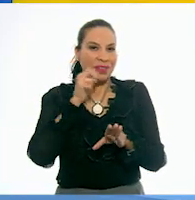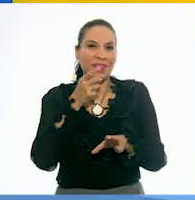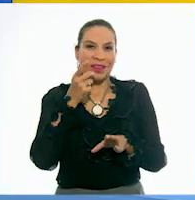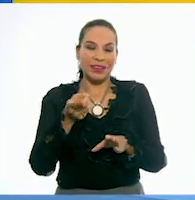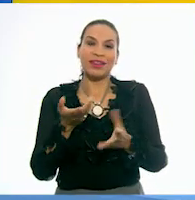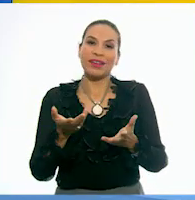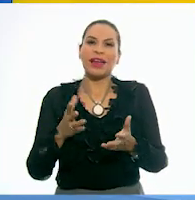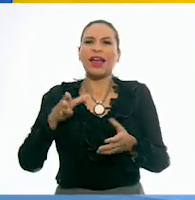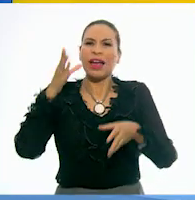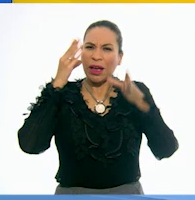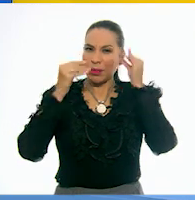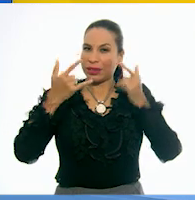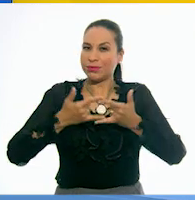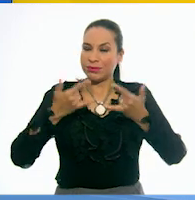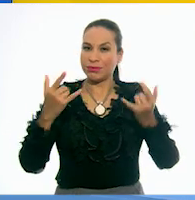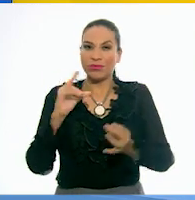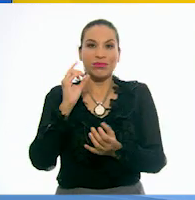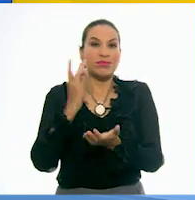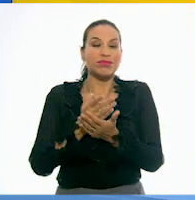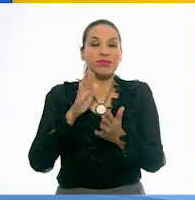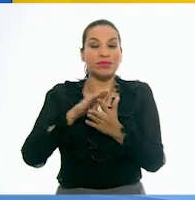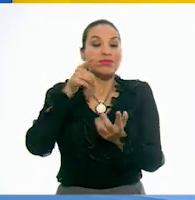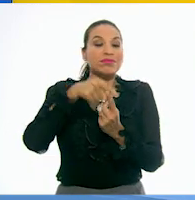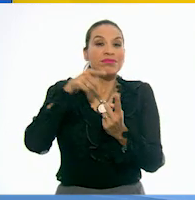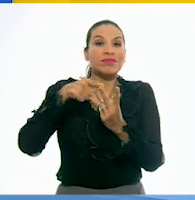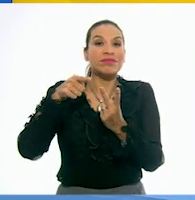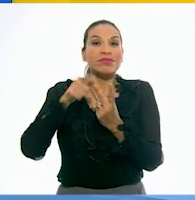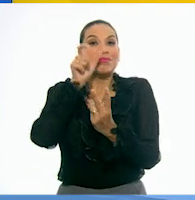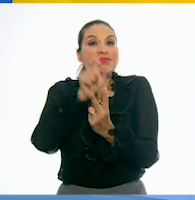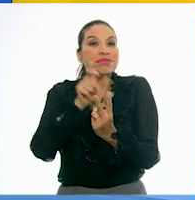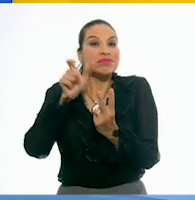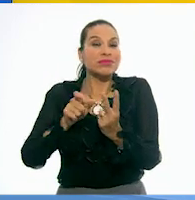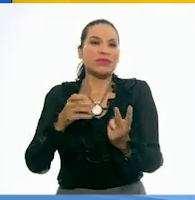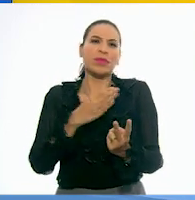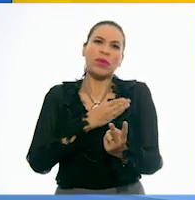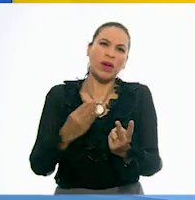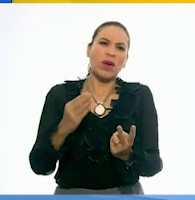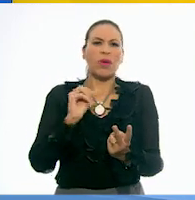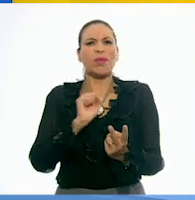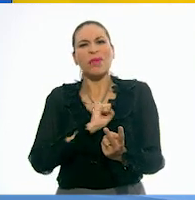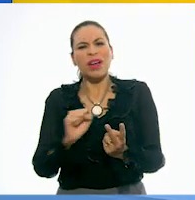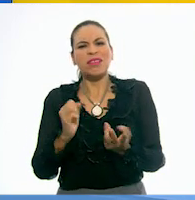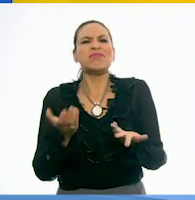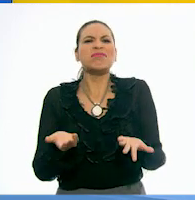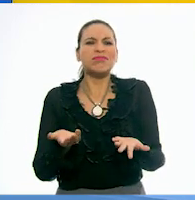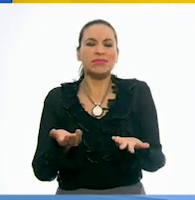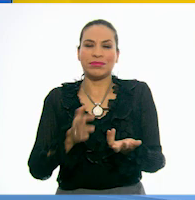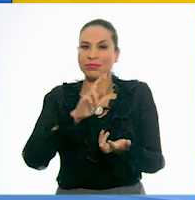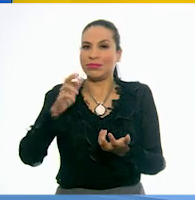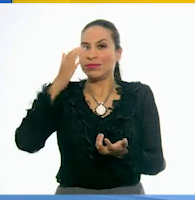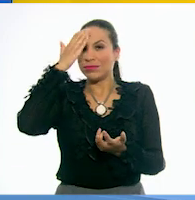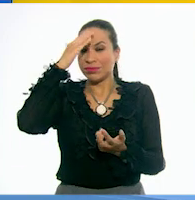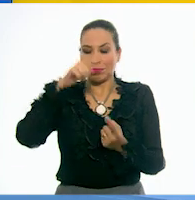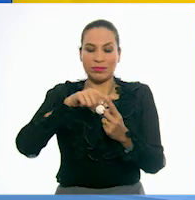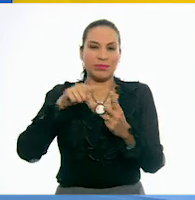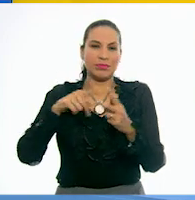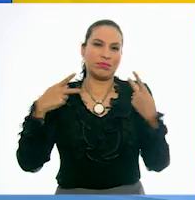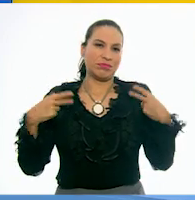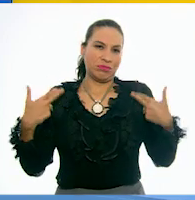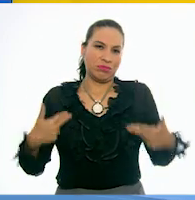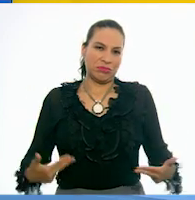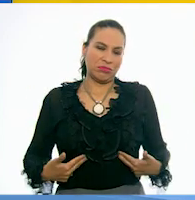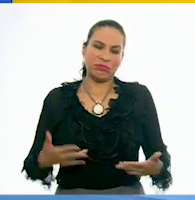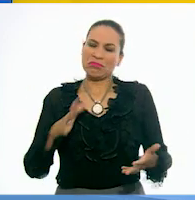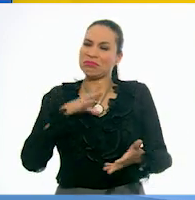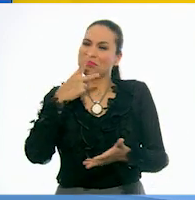decimos, Jenny, aprender historia no se trata de definir a los personajes como buenos o malos, sino de reconocer que son seres humanos que